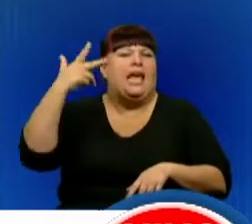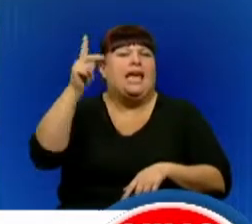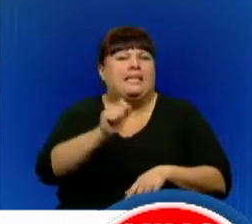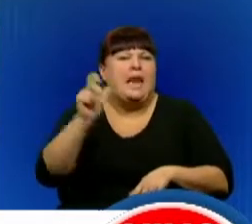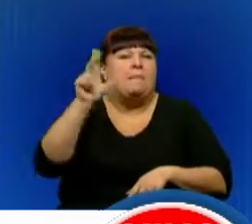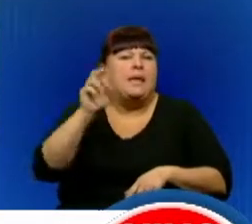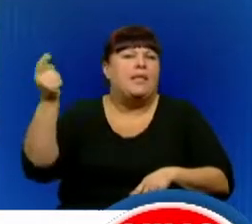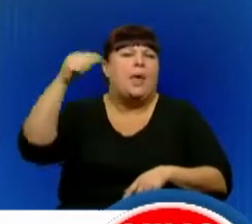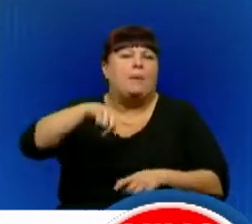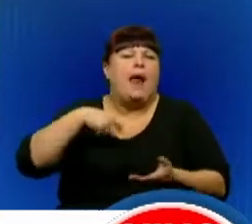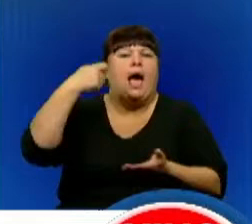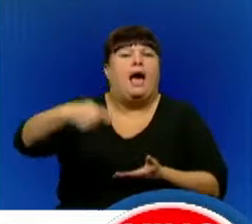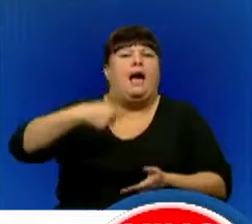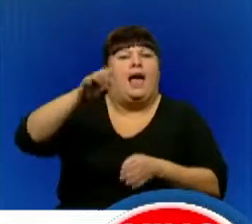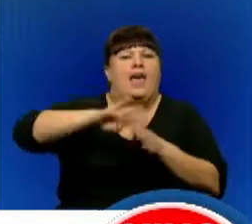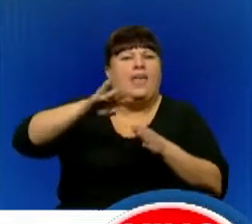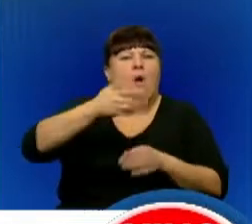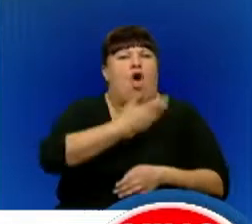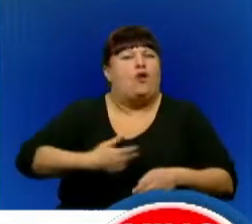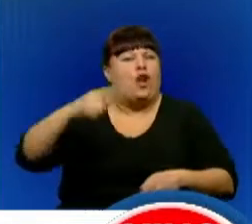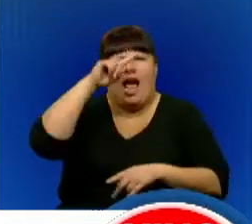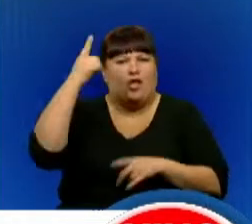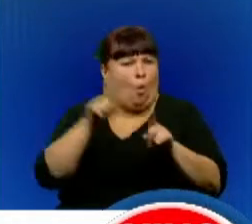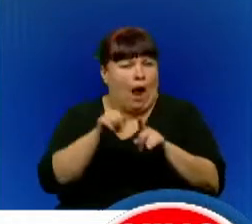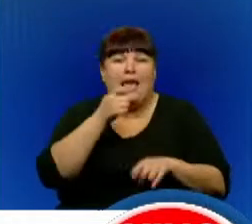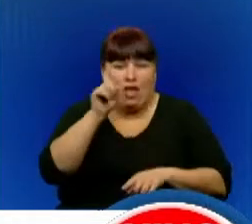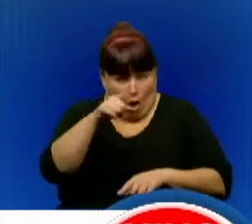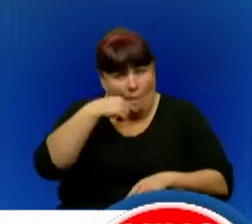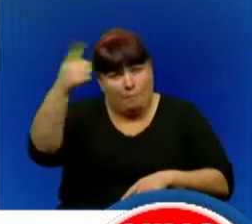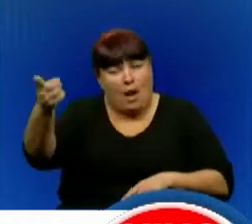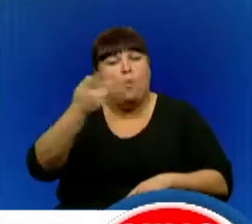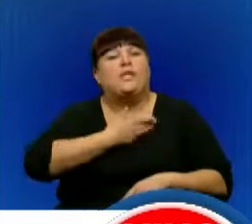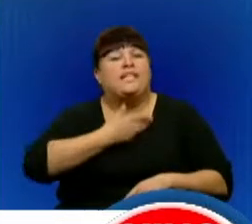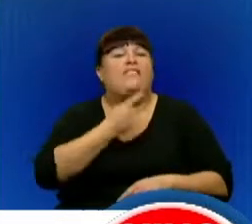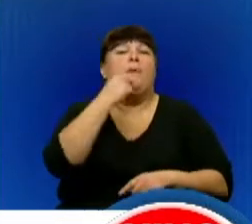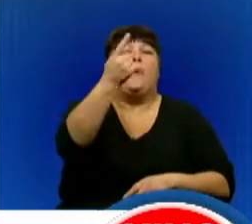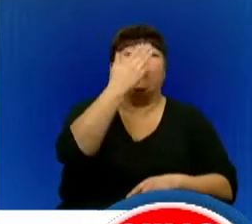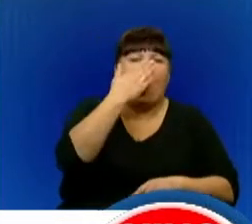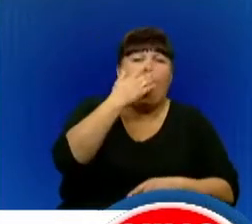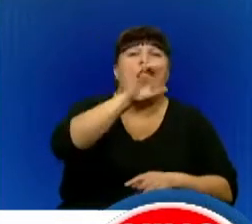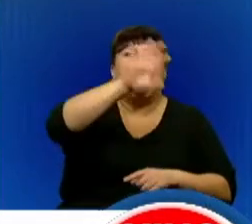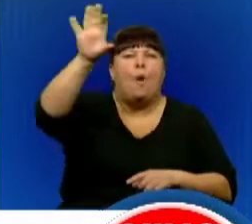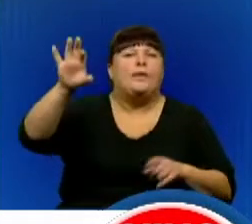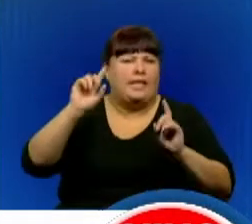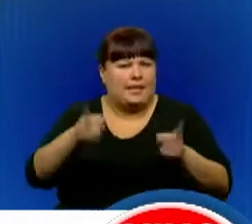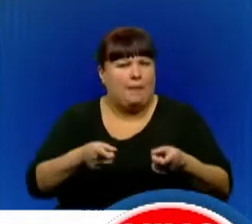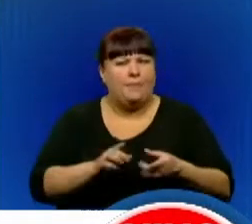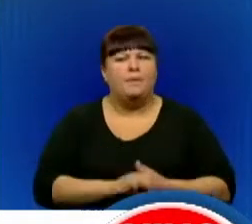meses a refinanciar las deudas acá al gobierno nacional. Si no, pregúntenle a Santa Fe, pregúntenle a Córdoba y a otras provincias.